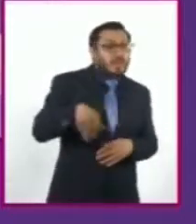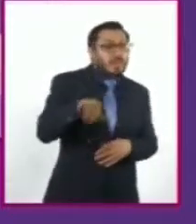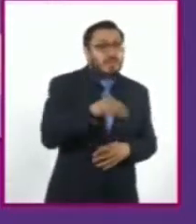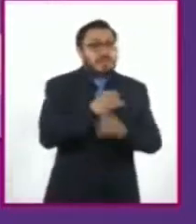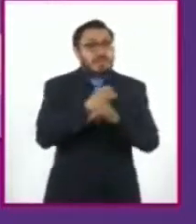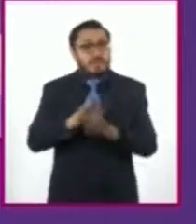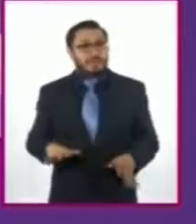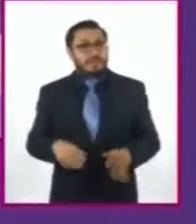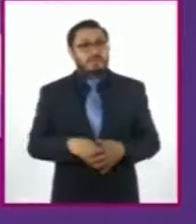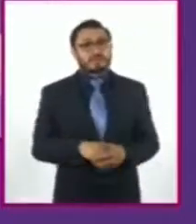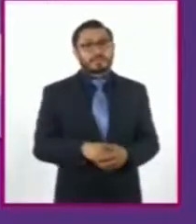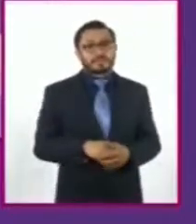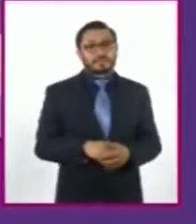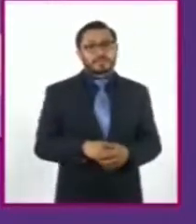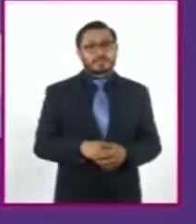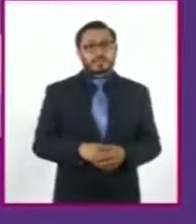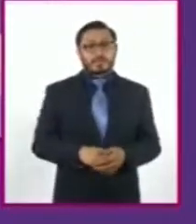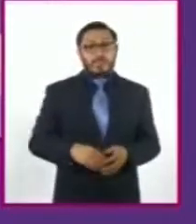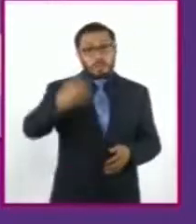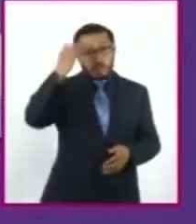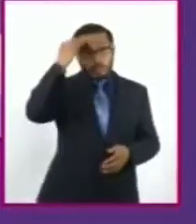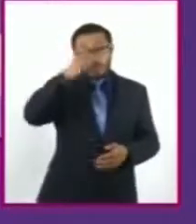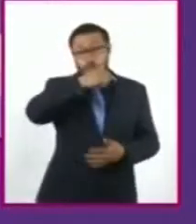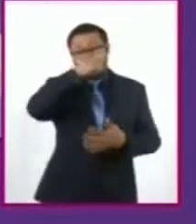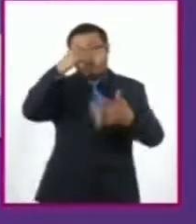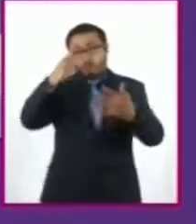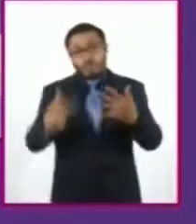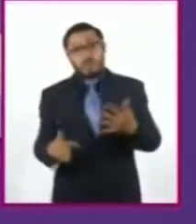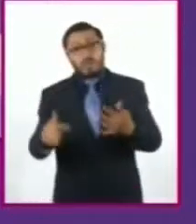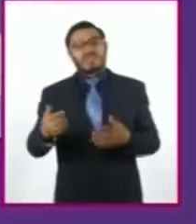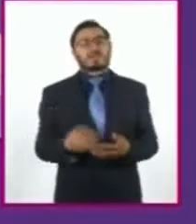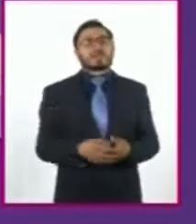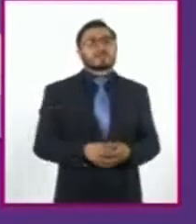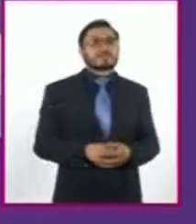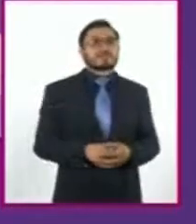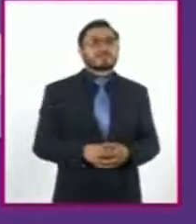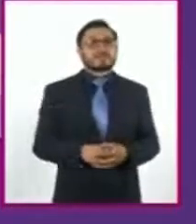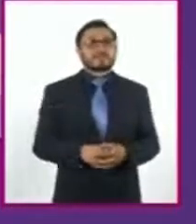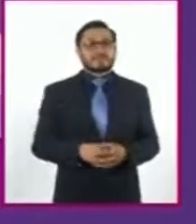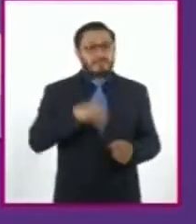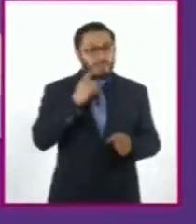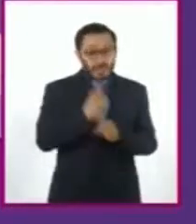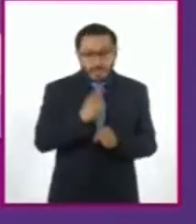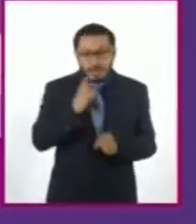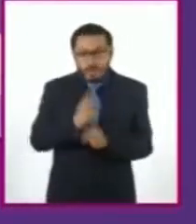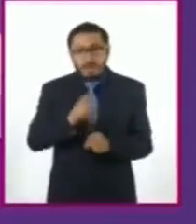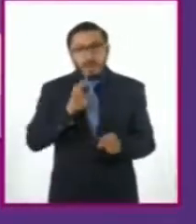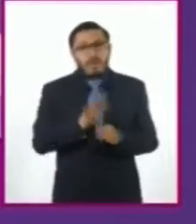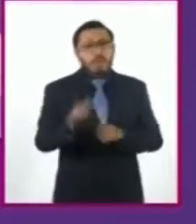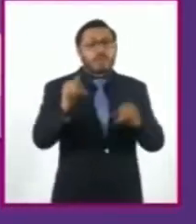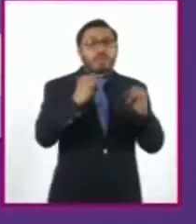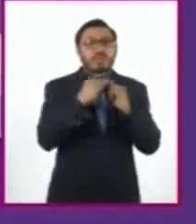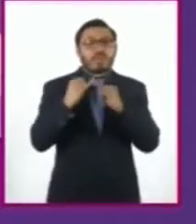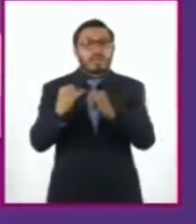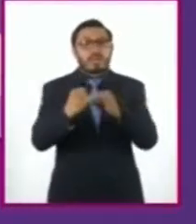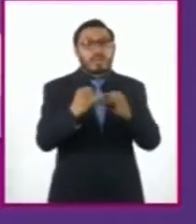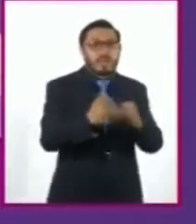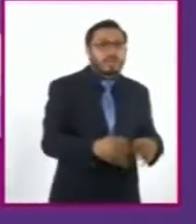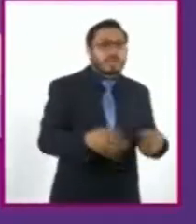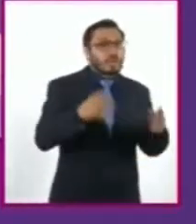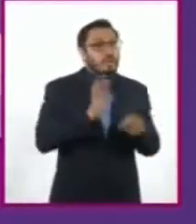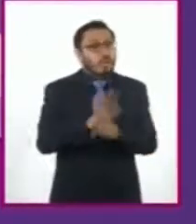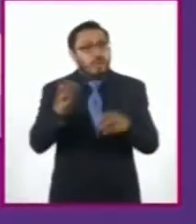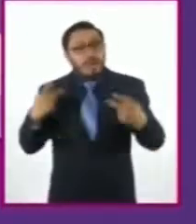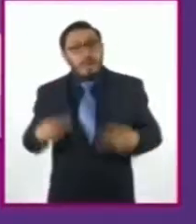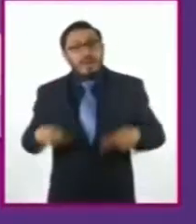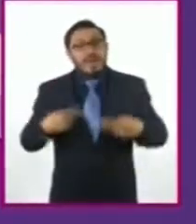información, explorar las opciones que se tienen al alcance e identificar las instituciones y las personas que